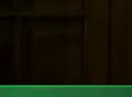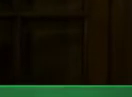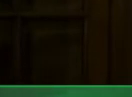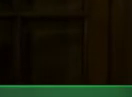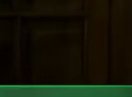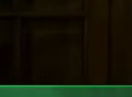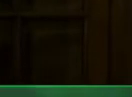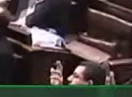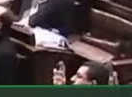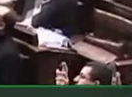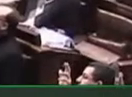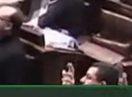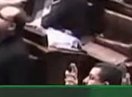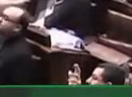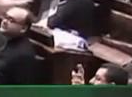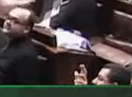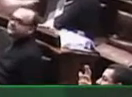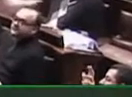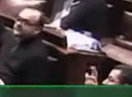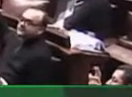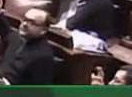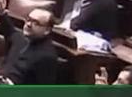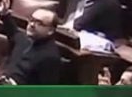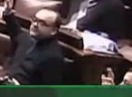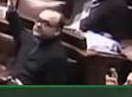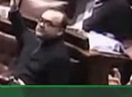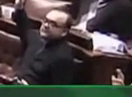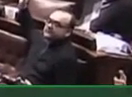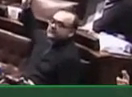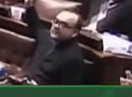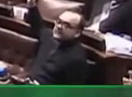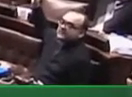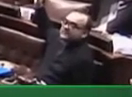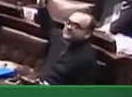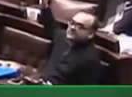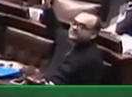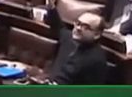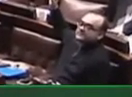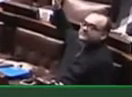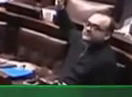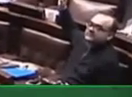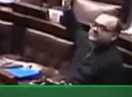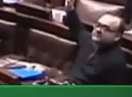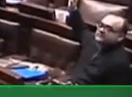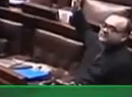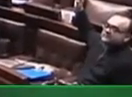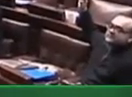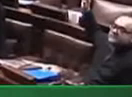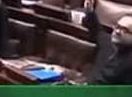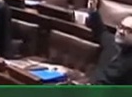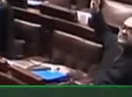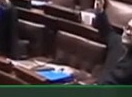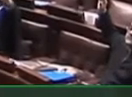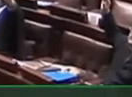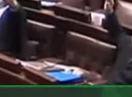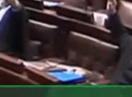los ambientalistas. Desde la oposición y pese a acompañar algunos artículos, el Frente Amplio reiteró sus críticas al proyecto y a